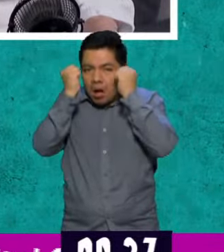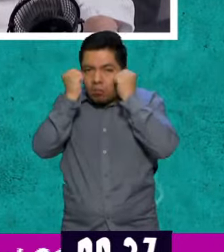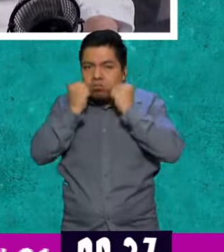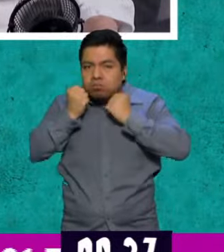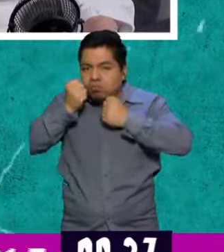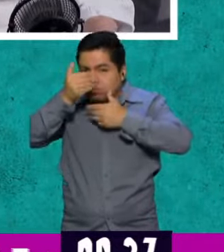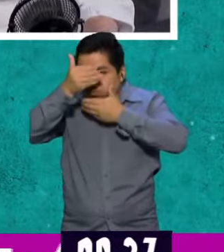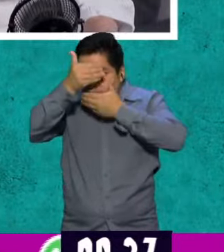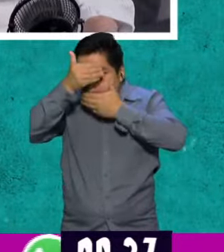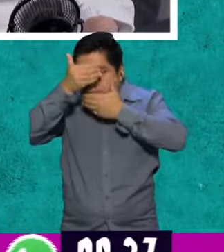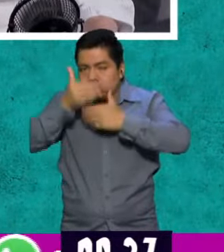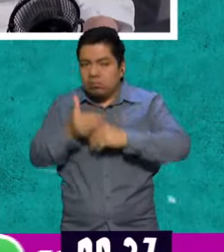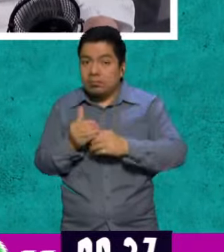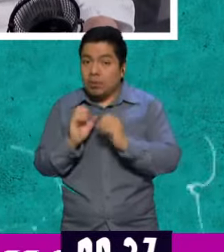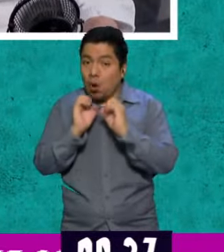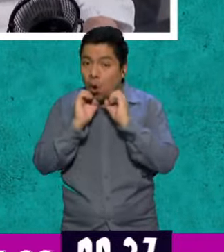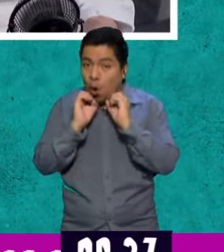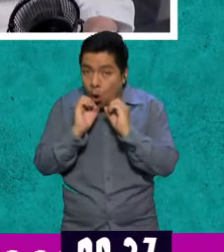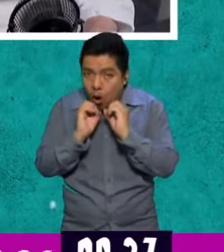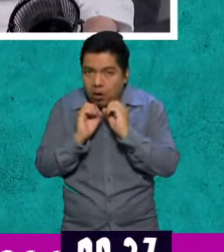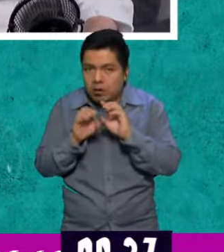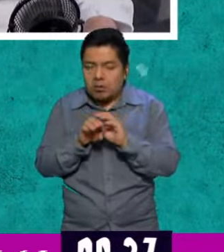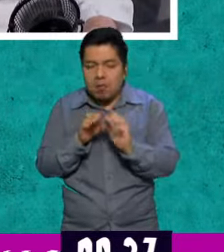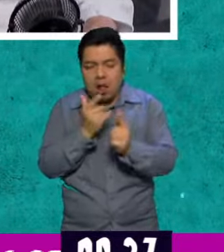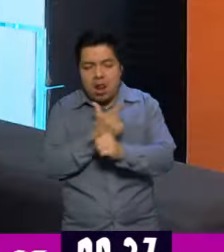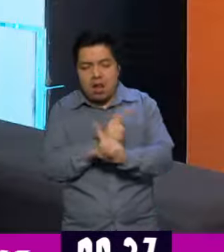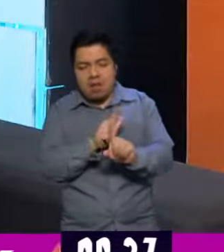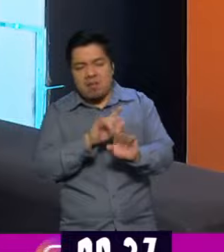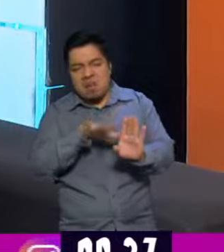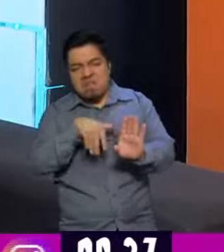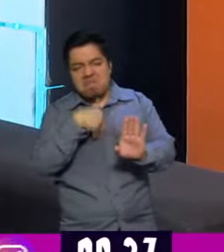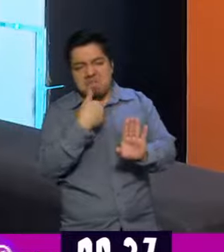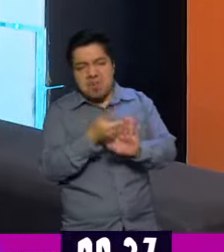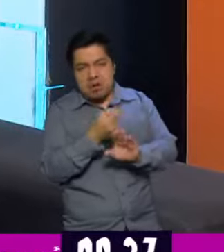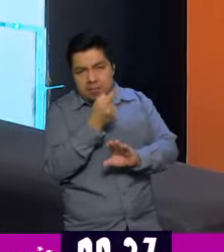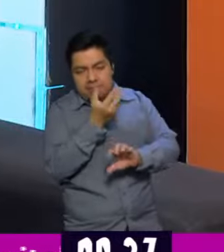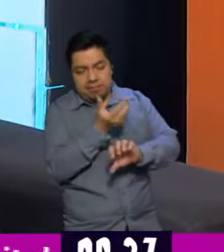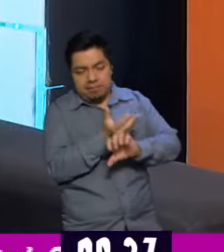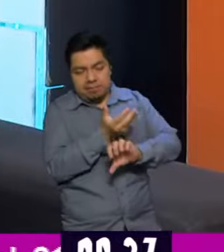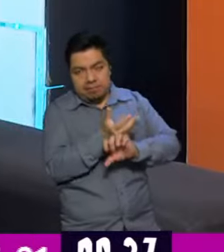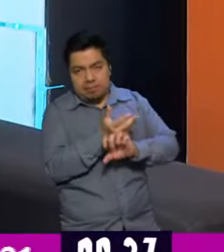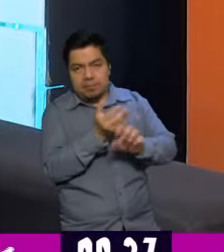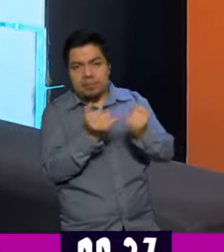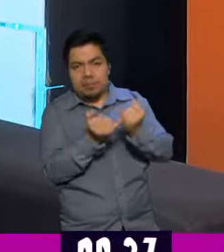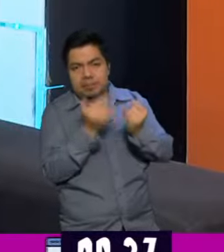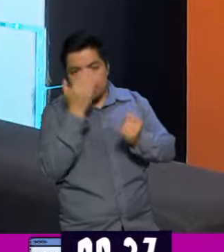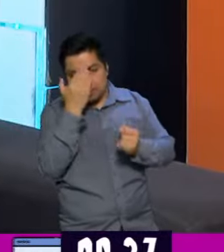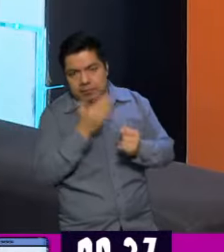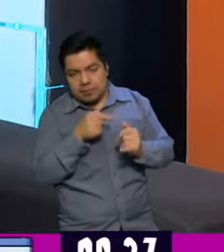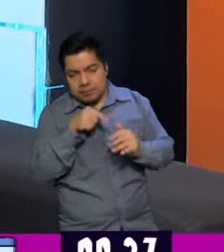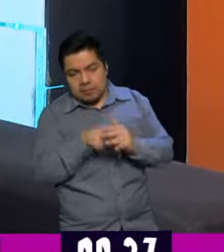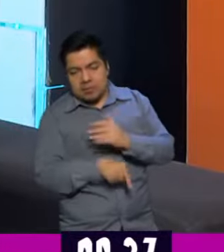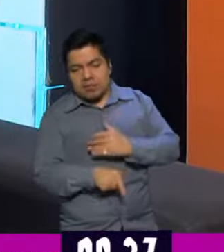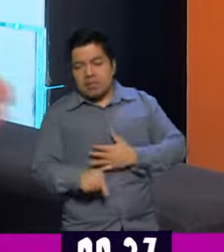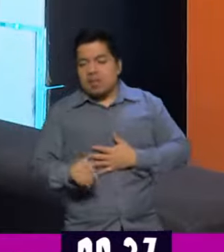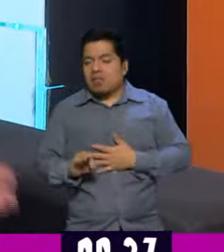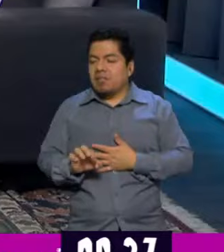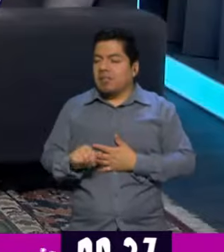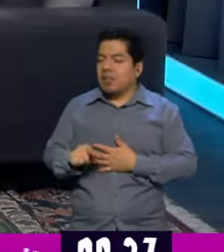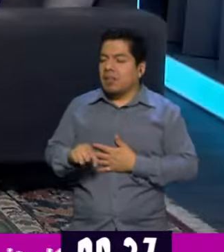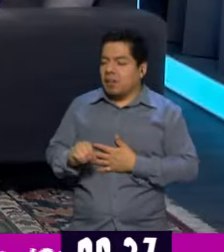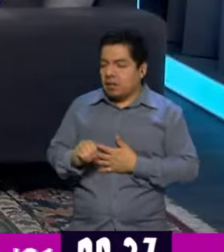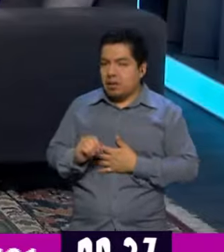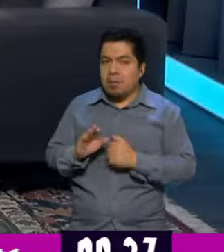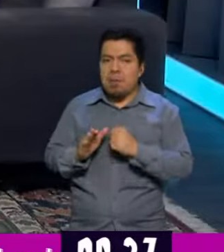que atentan contra la libertad en Estados Unidos como culpables de la crisis del fentanilo. ¿Para qué? ¿Para qué? Para invadir